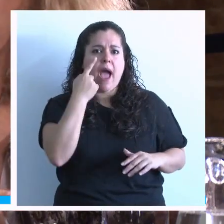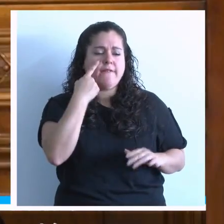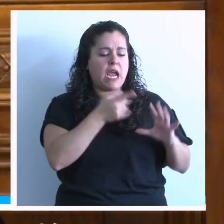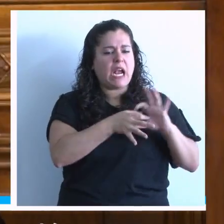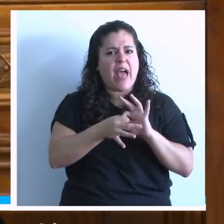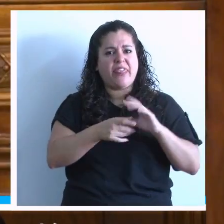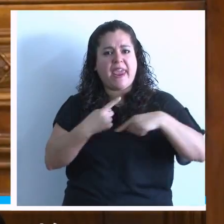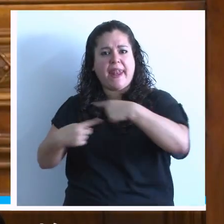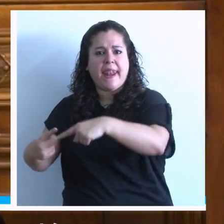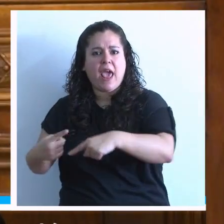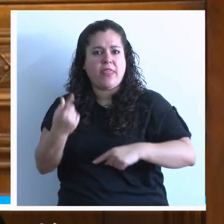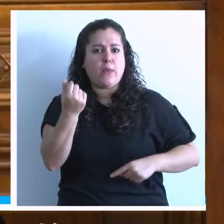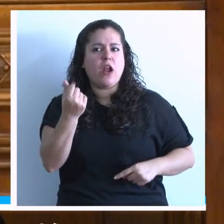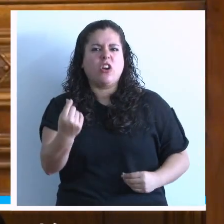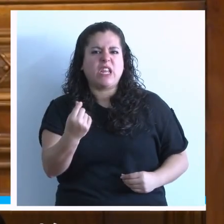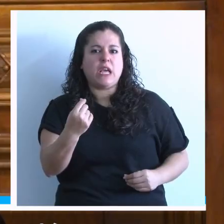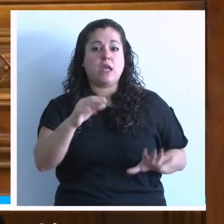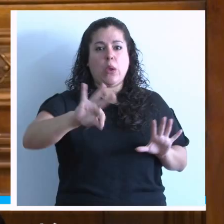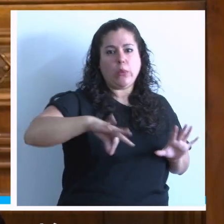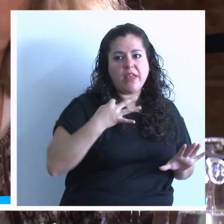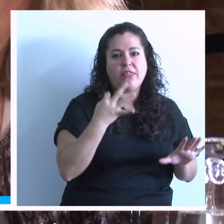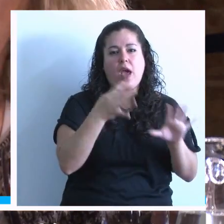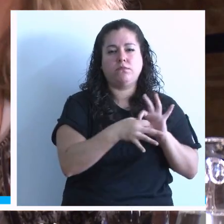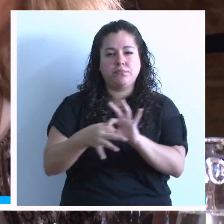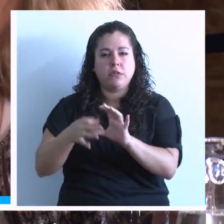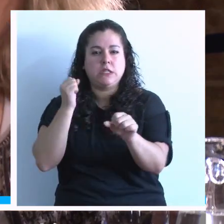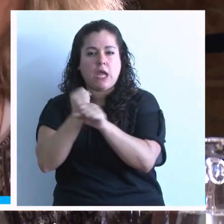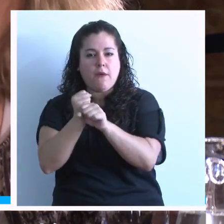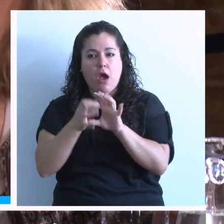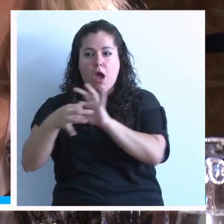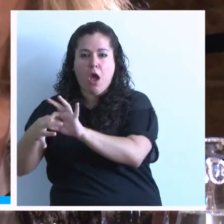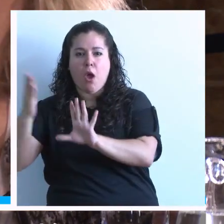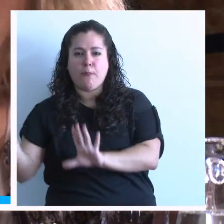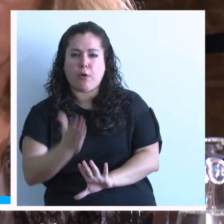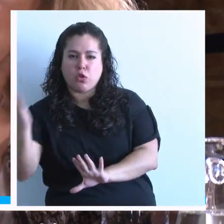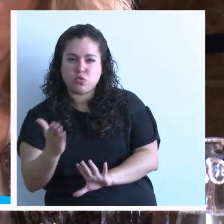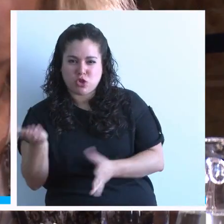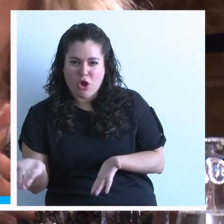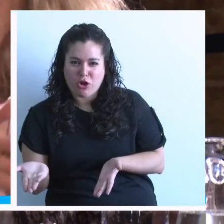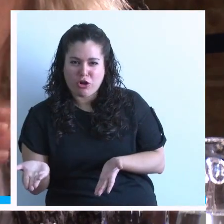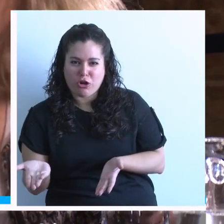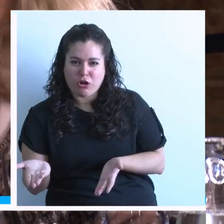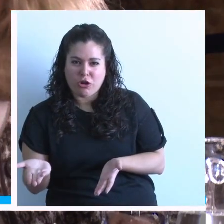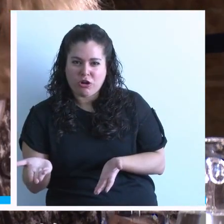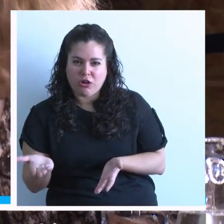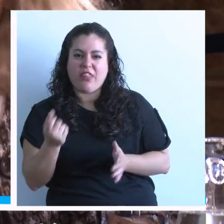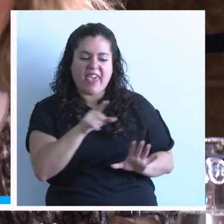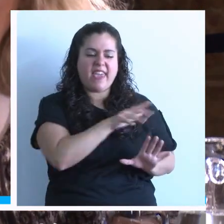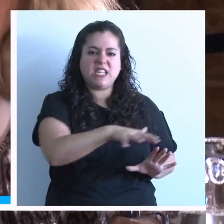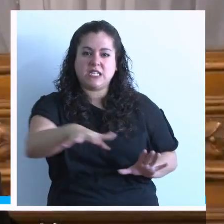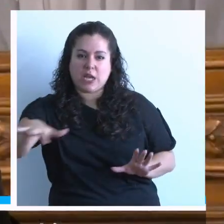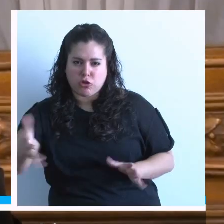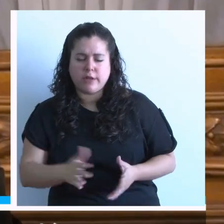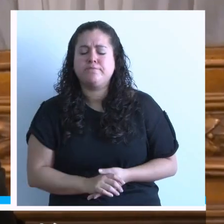esa cadena de valor que en lo concreto significa la vida, el trabajo, digamos, la posibilidad de producir de